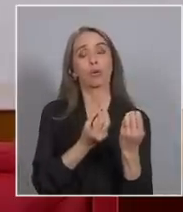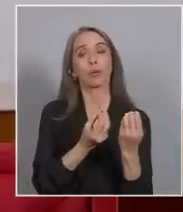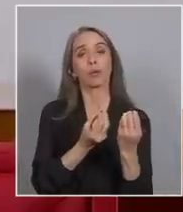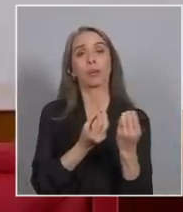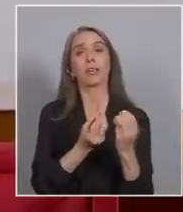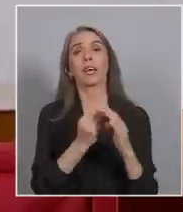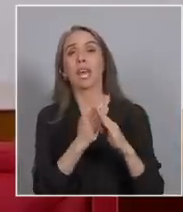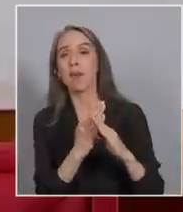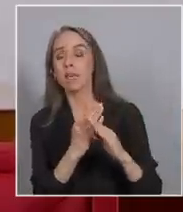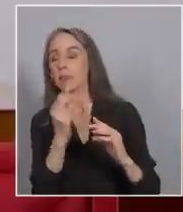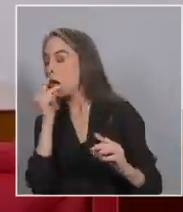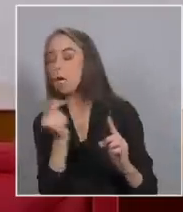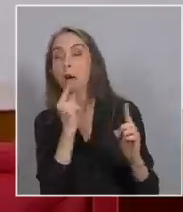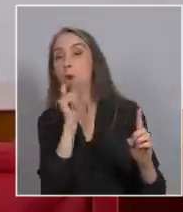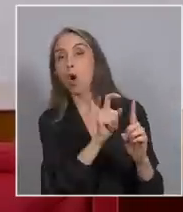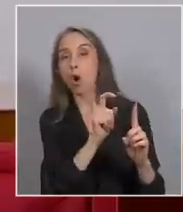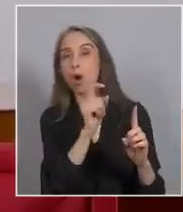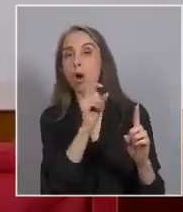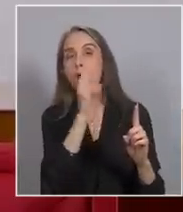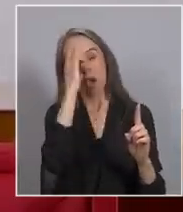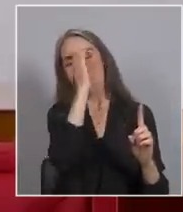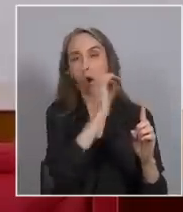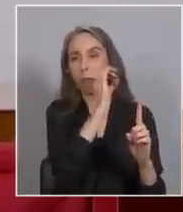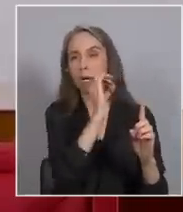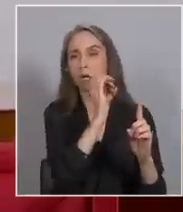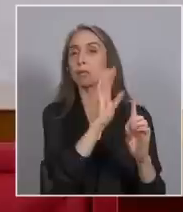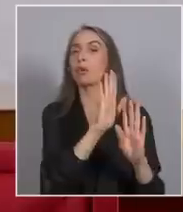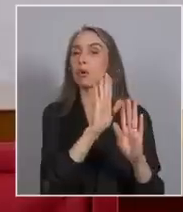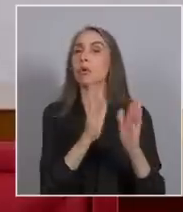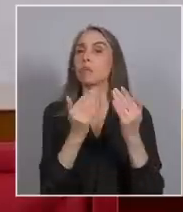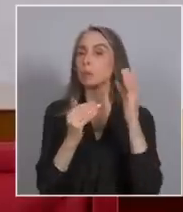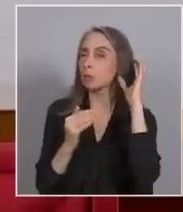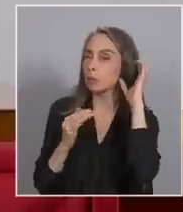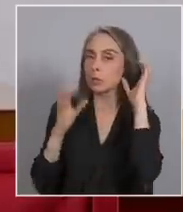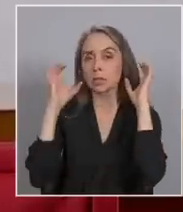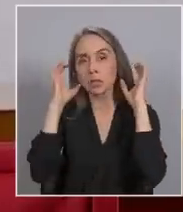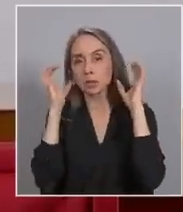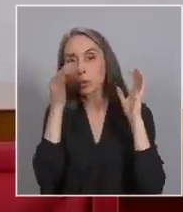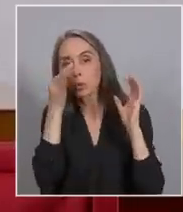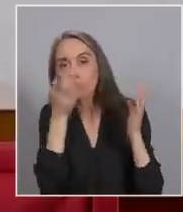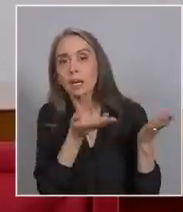Evitemos tanto juicio rápido, escuchémonos, entendámonos.